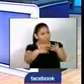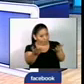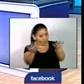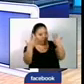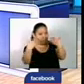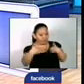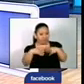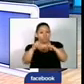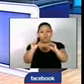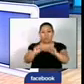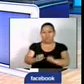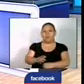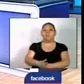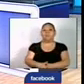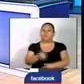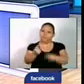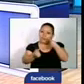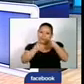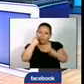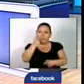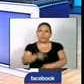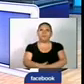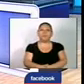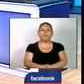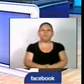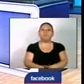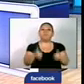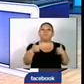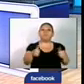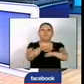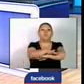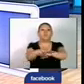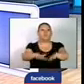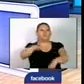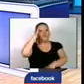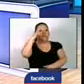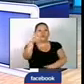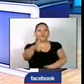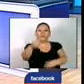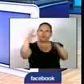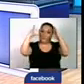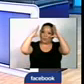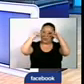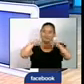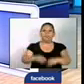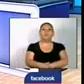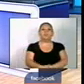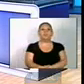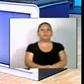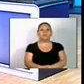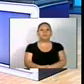usted también para que lo haga hagamos turismo interno Así es, nos despedimos que pasen una buena noche Feliz noche